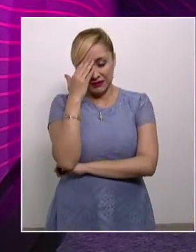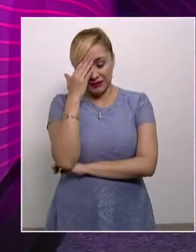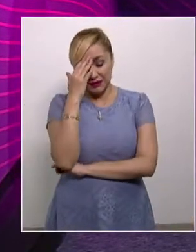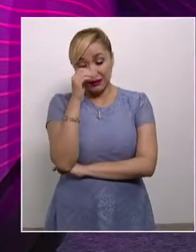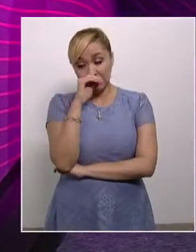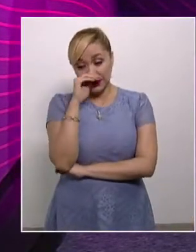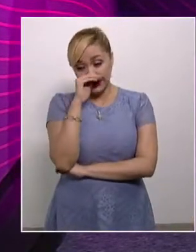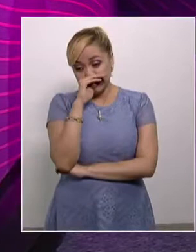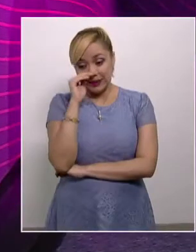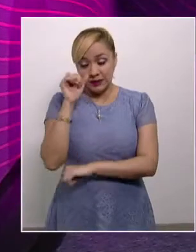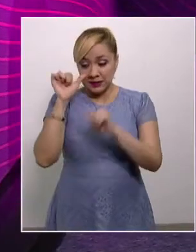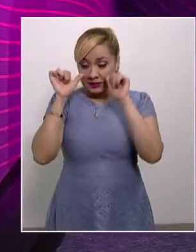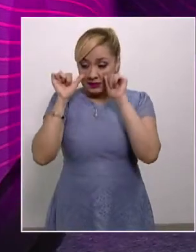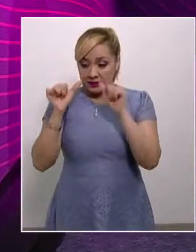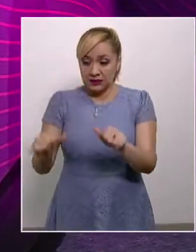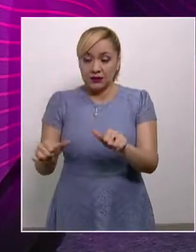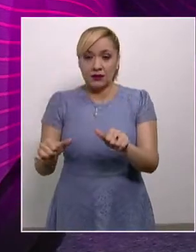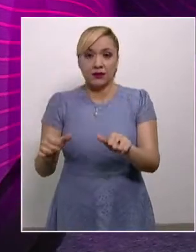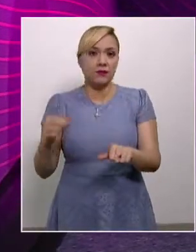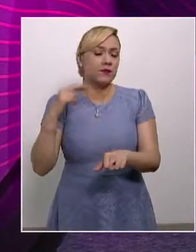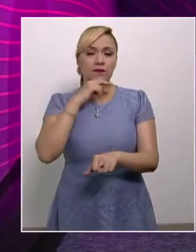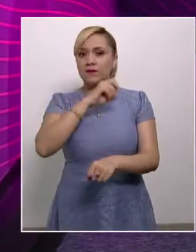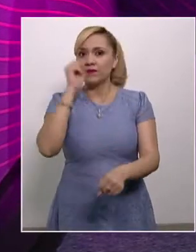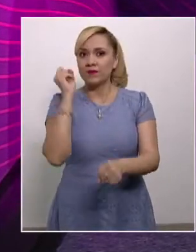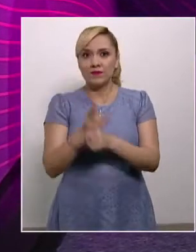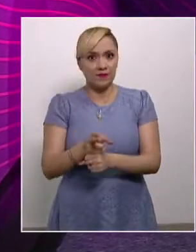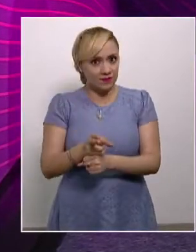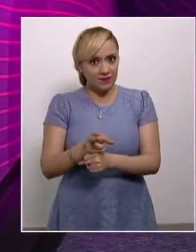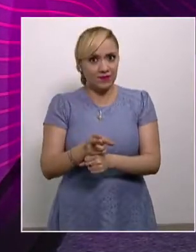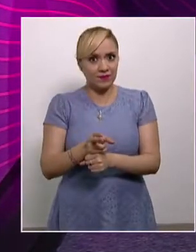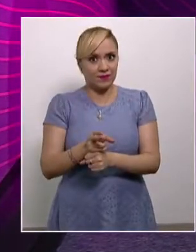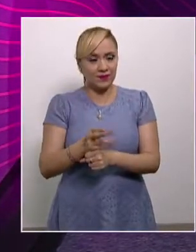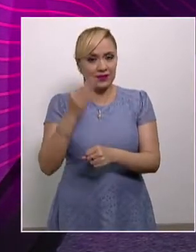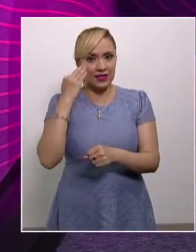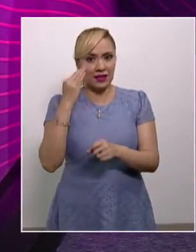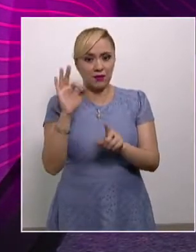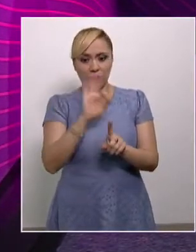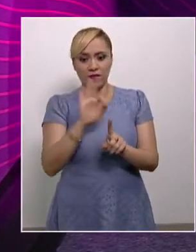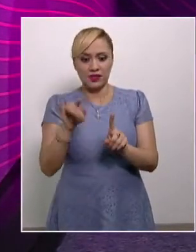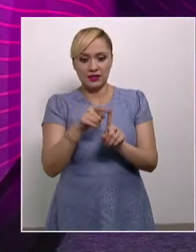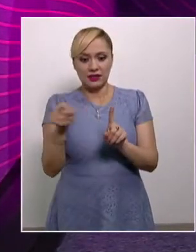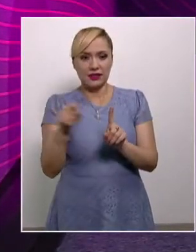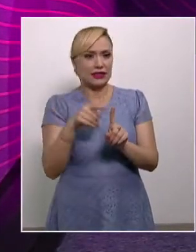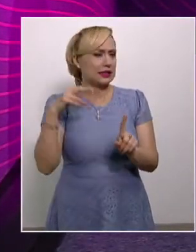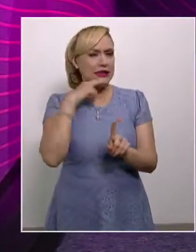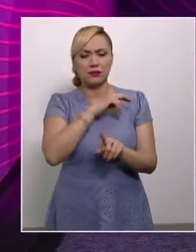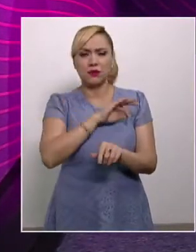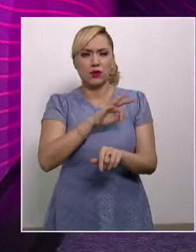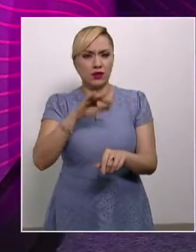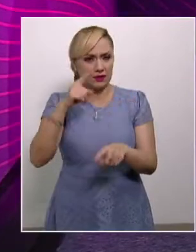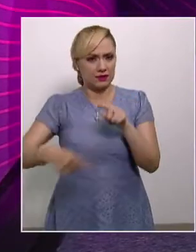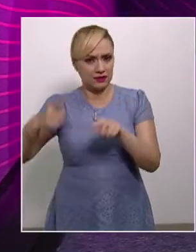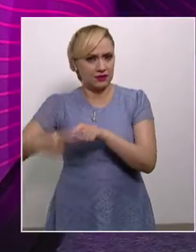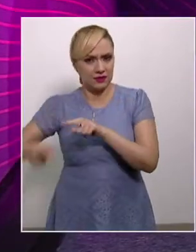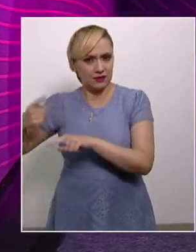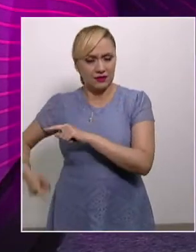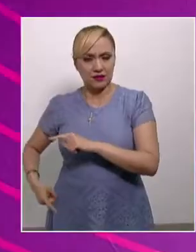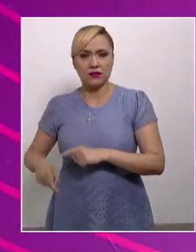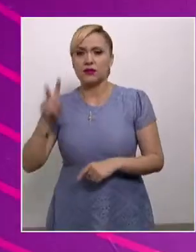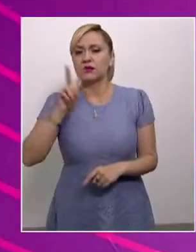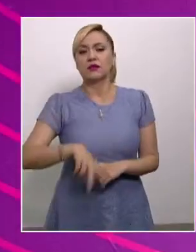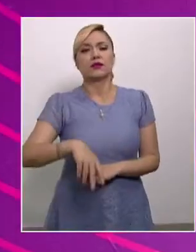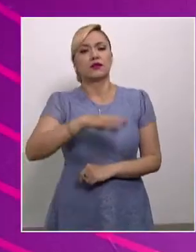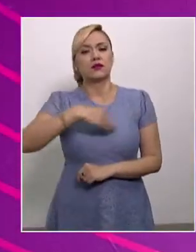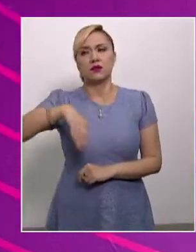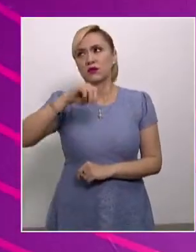sí, el tema de atención oportuna o por lo menos los tiempos sí te marcan una diferencia brutal. Y algo que nos está preocupando